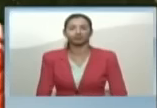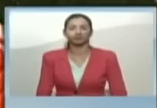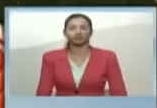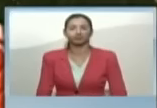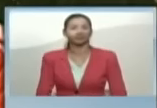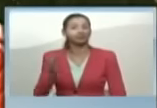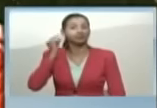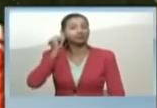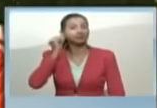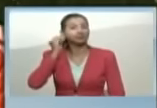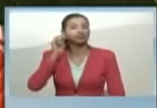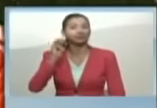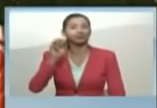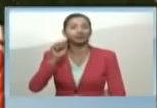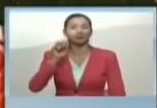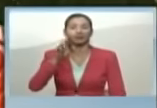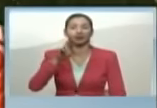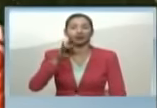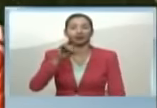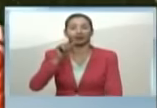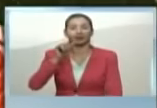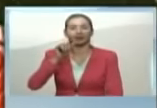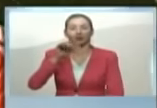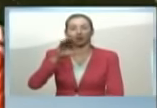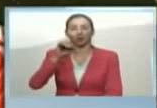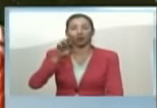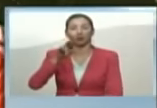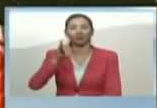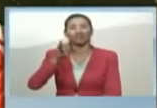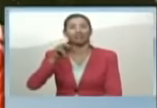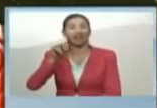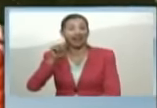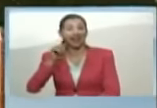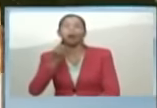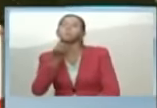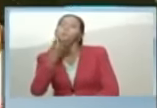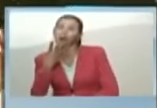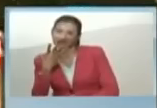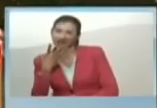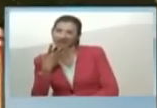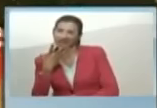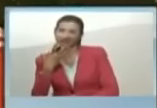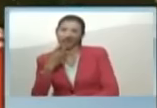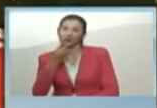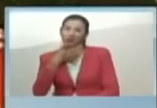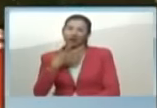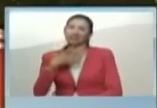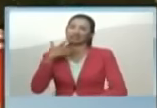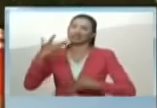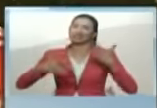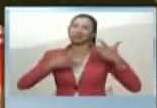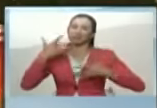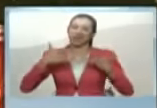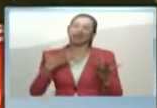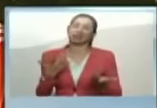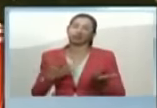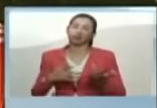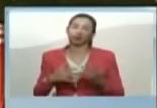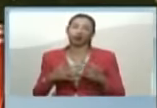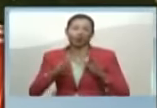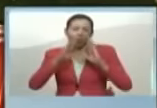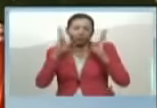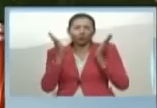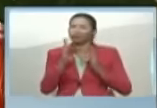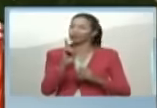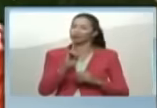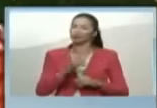María Corina la Buena, vamos a ver la foto de María Corina la Buena. Pero es buena de sentimiento. Esta